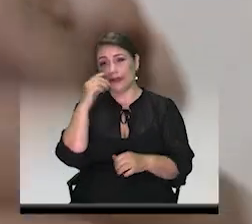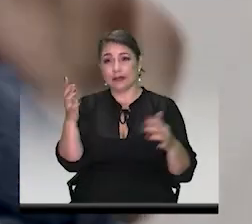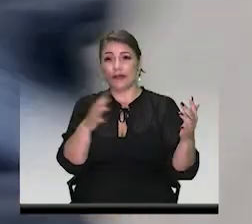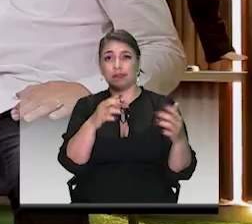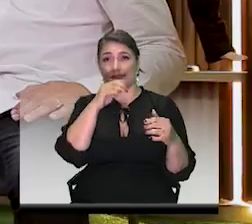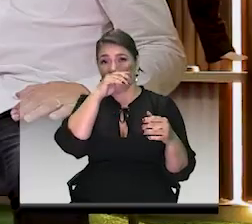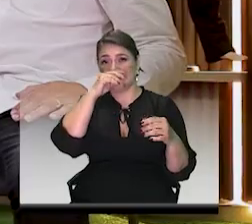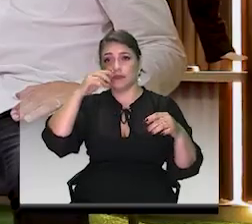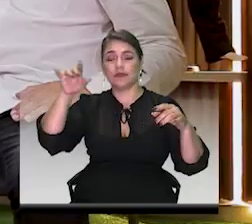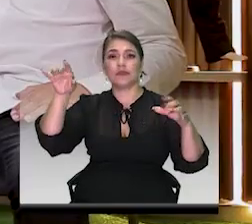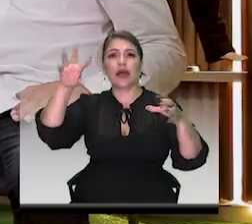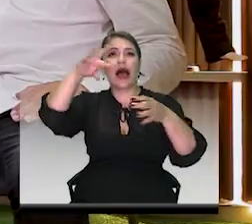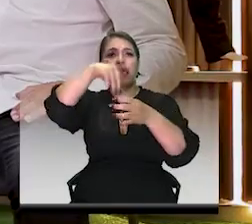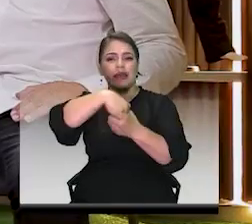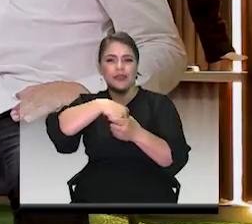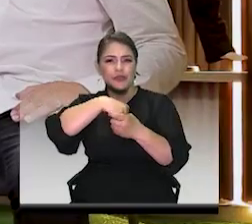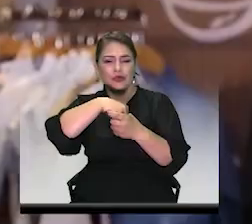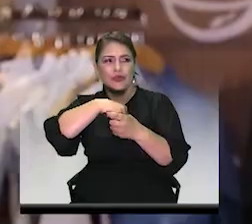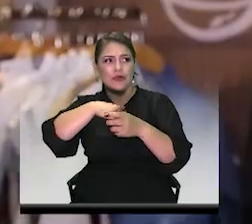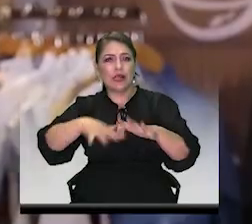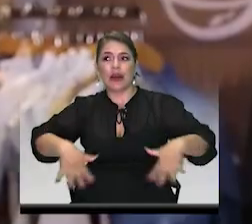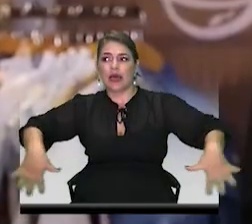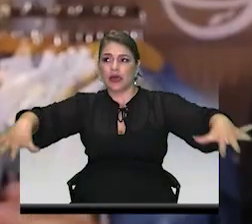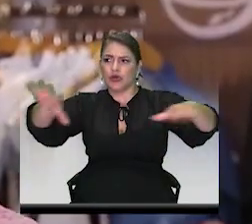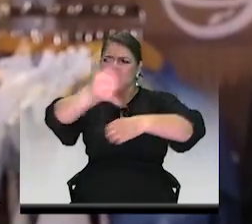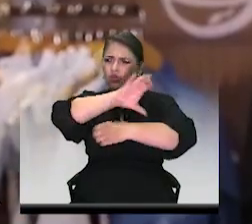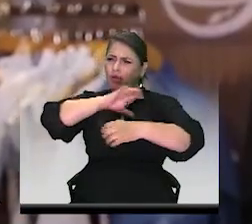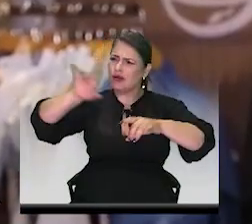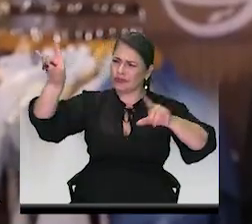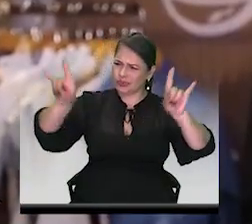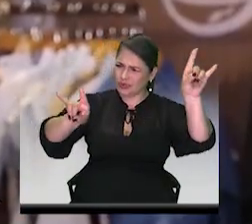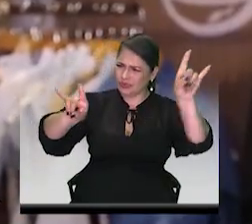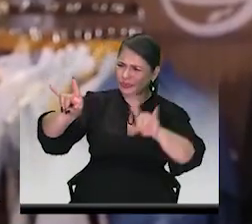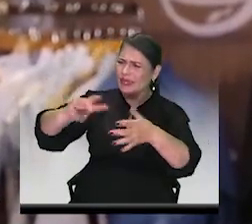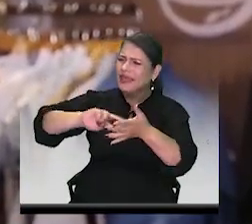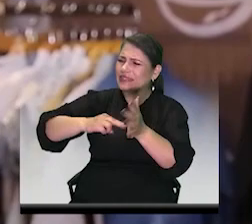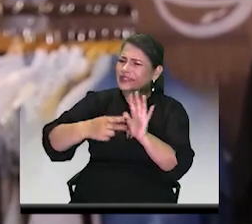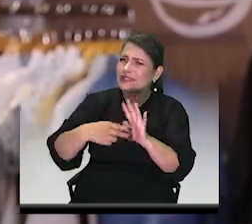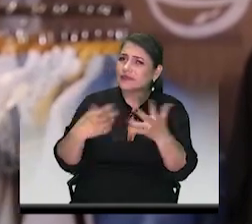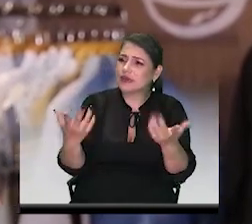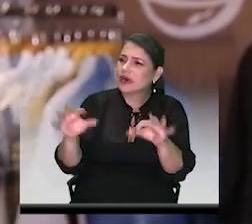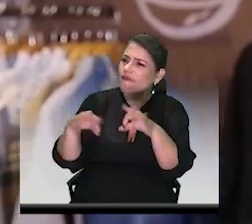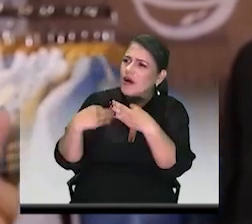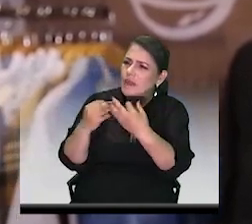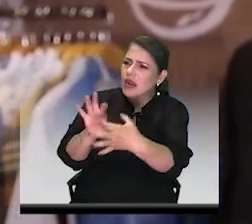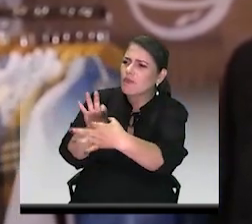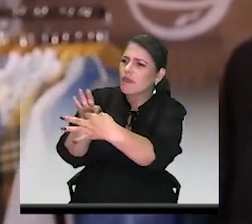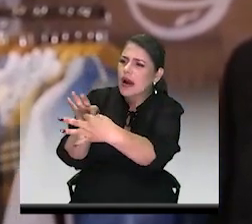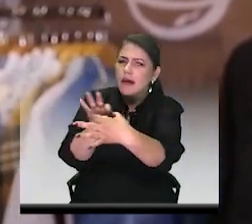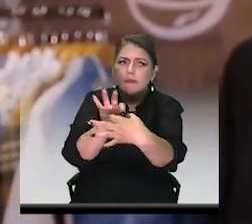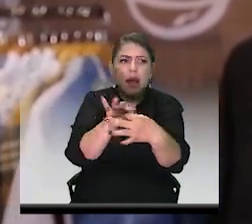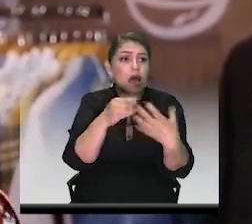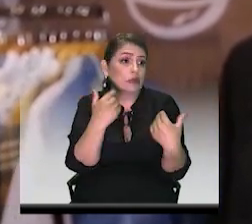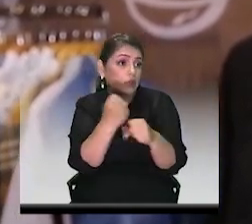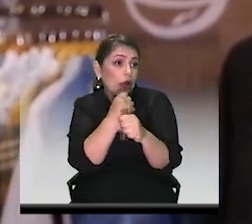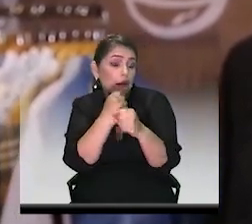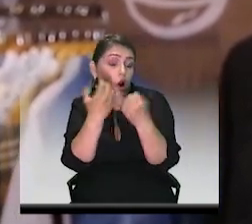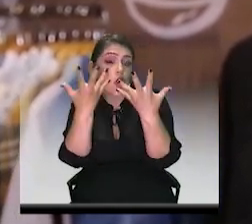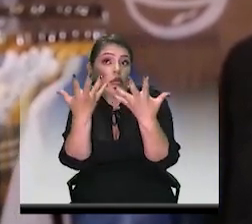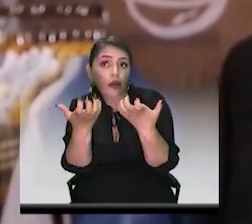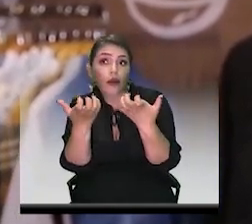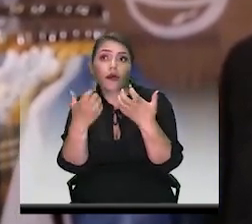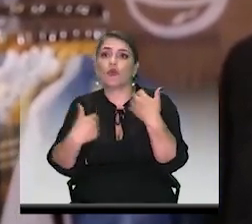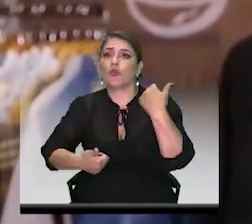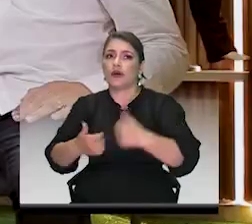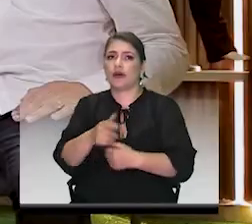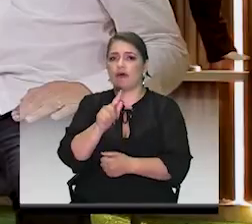al interior de nuestra ciudad. ¿Cómo es ese proceso de articulación con esas familias que quieran trabajar, que llamen a FJ